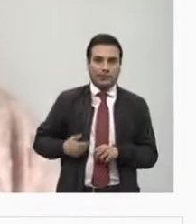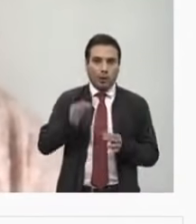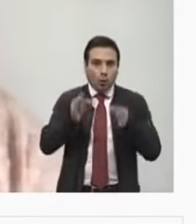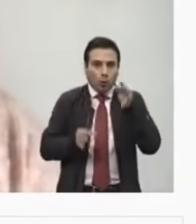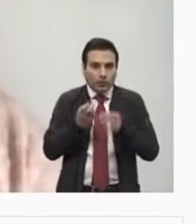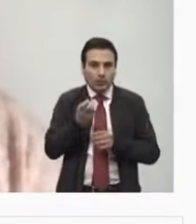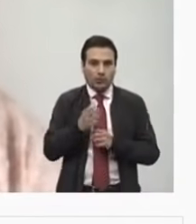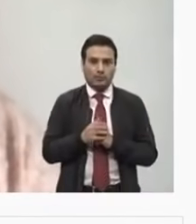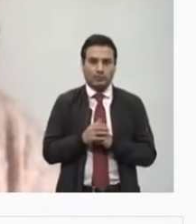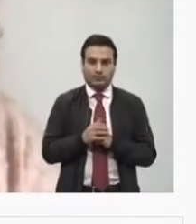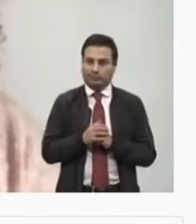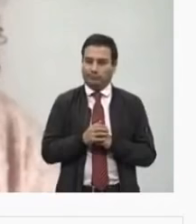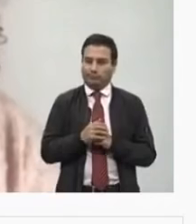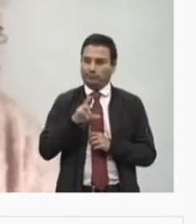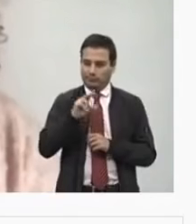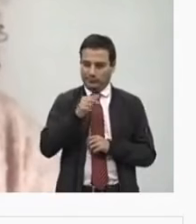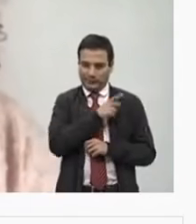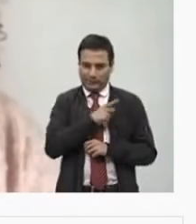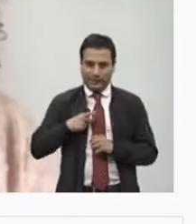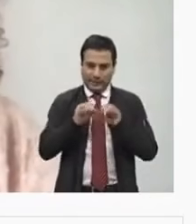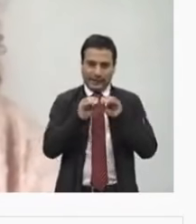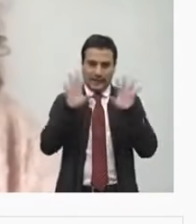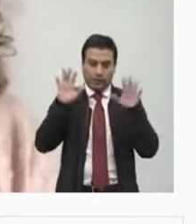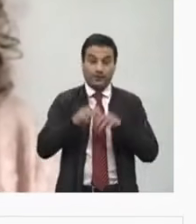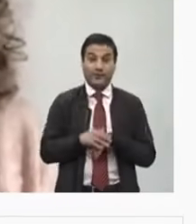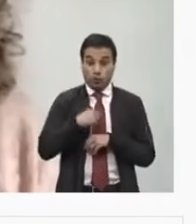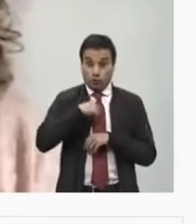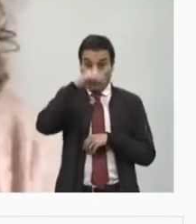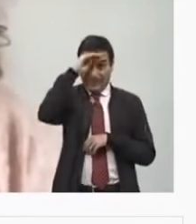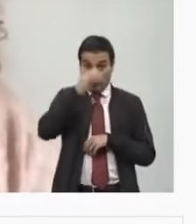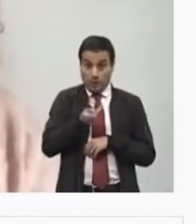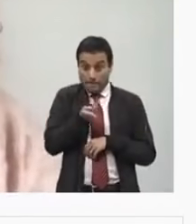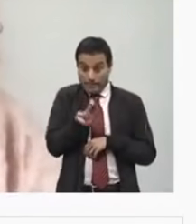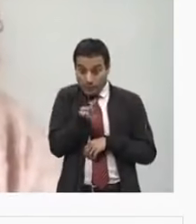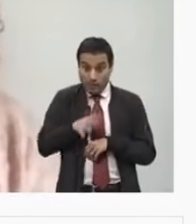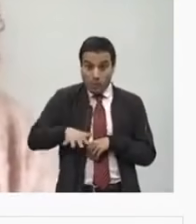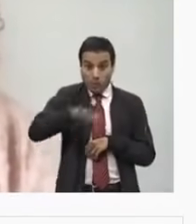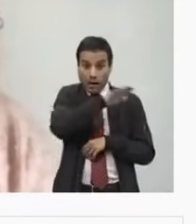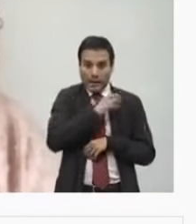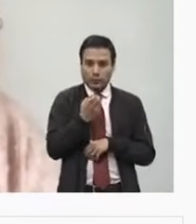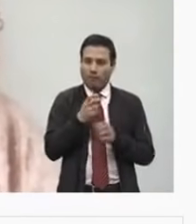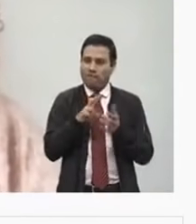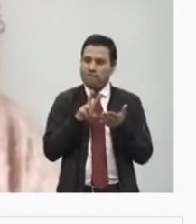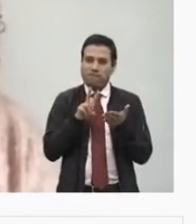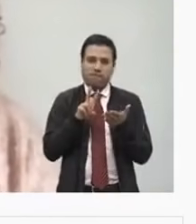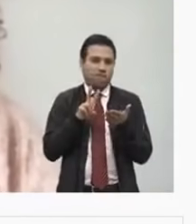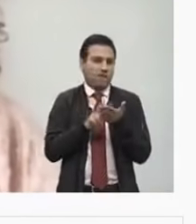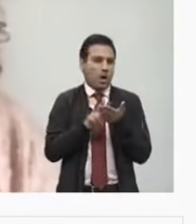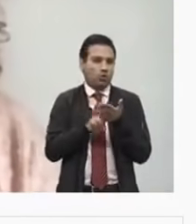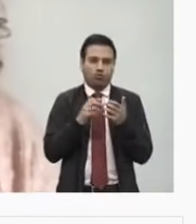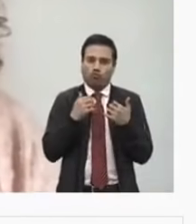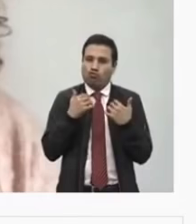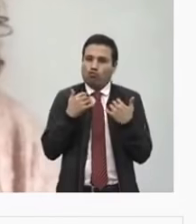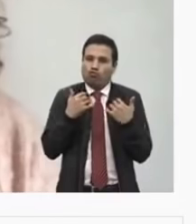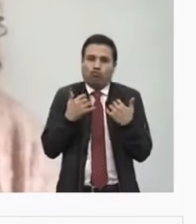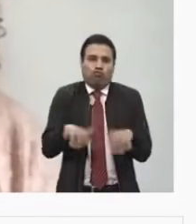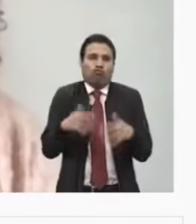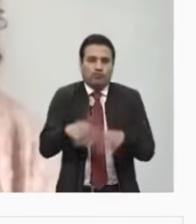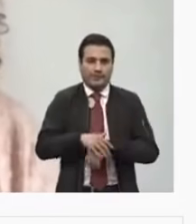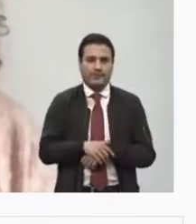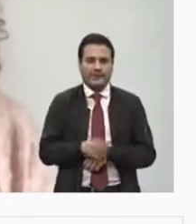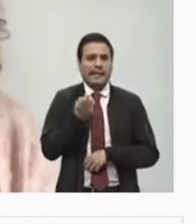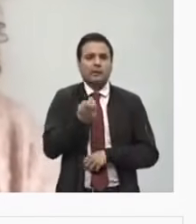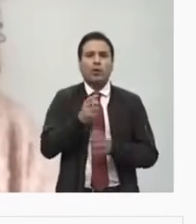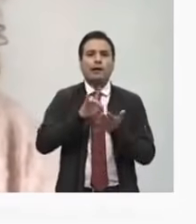creo que este ejercicio de consulta popular es sumamente valioso este ejercicio de consulta popular llegó ahí tras la